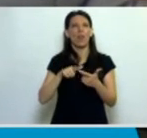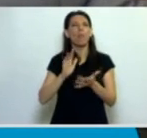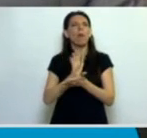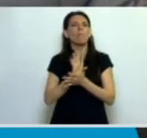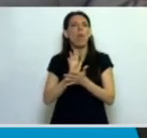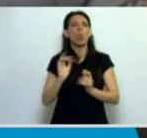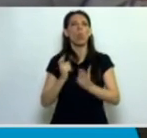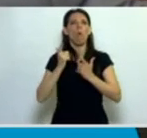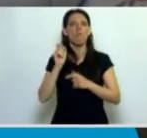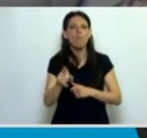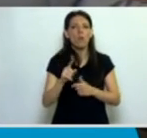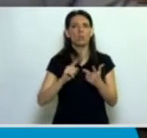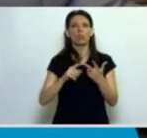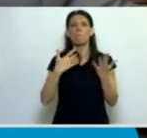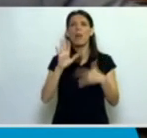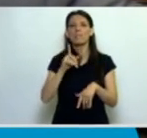los interesados.